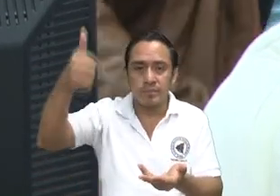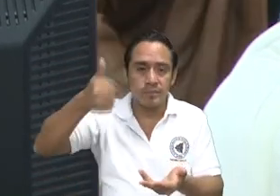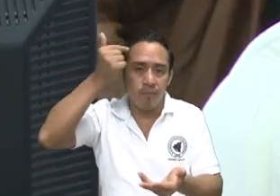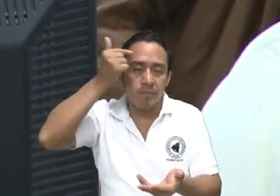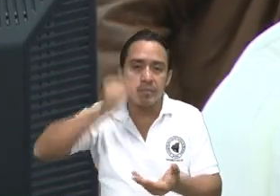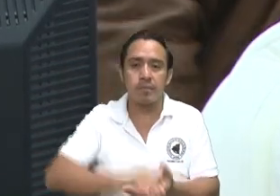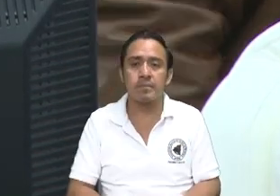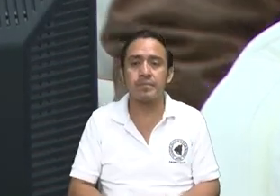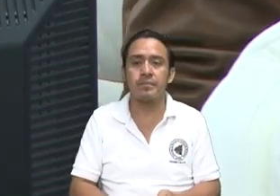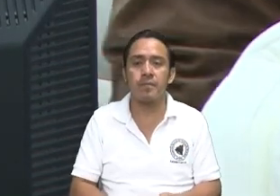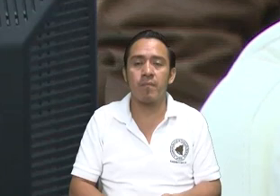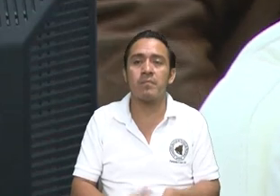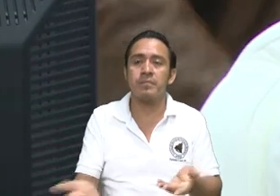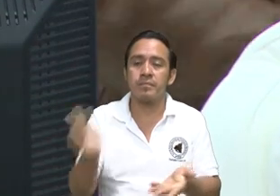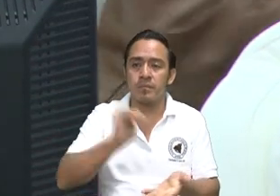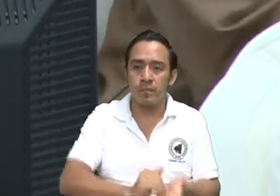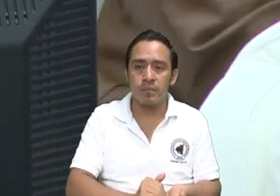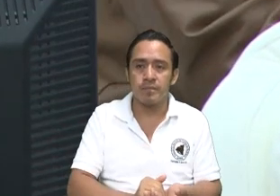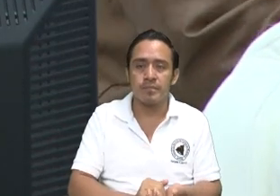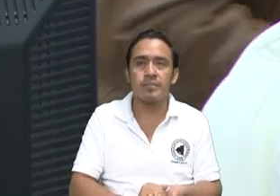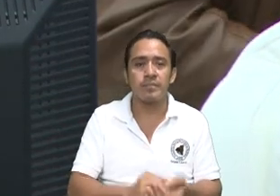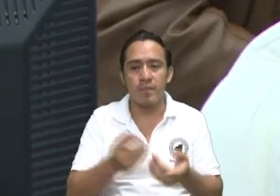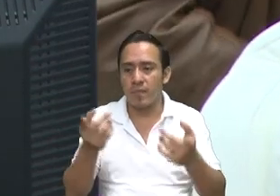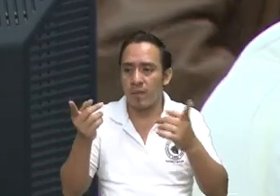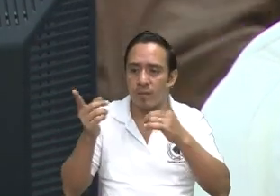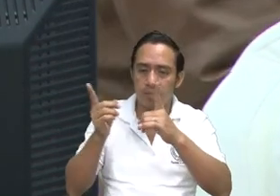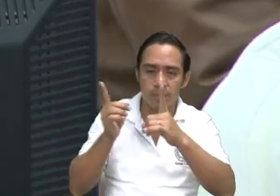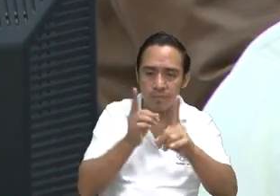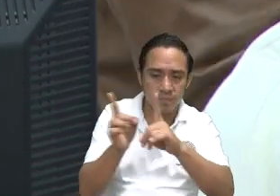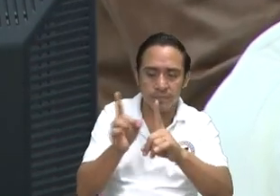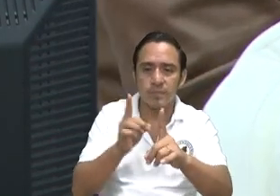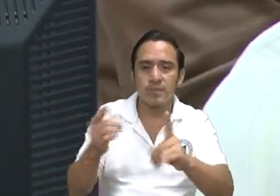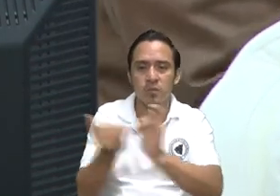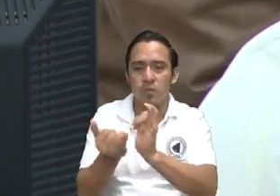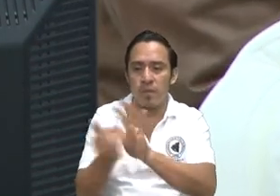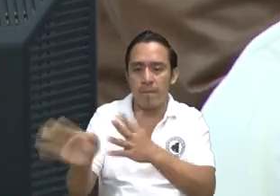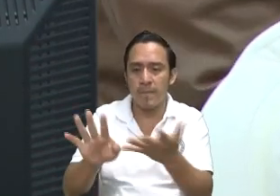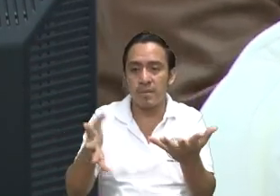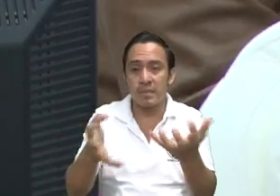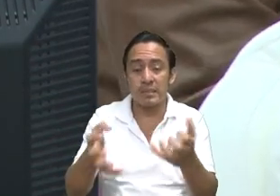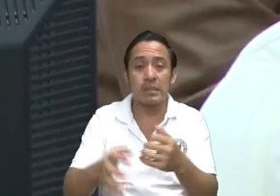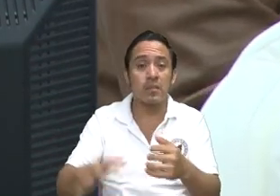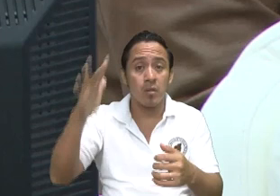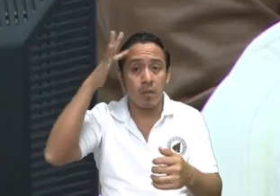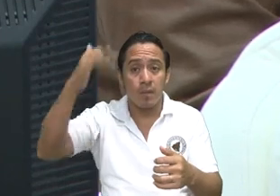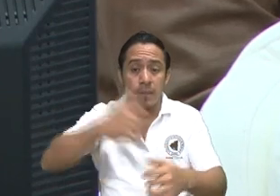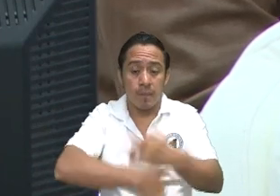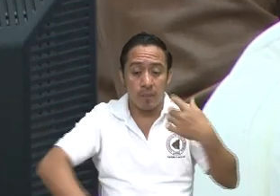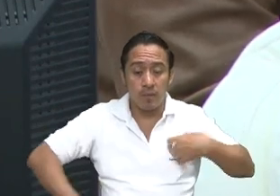gobierno. De nuevo nos acecha la danza de la muerte. Intentaron un golpe de